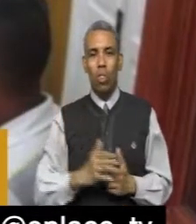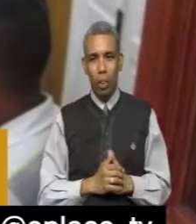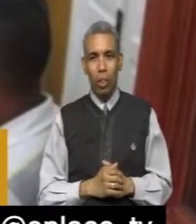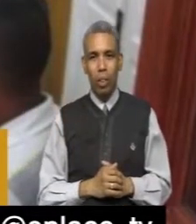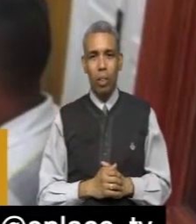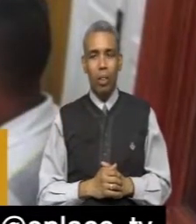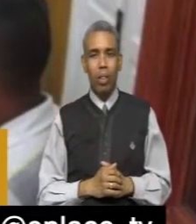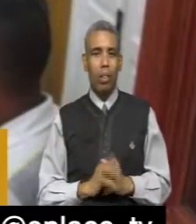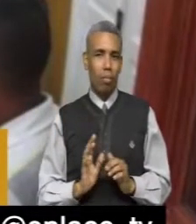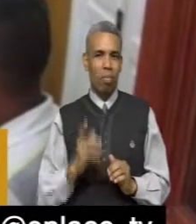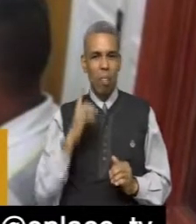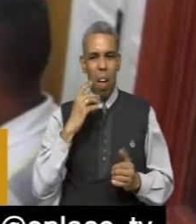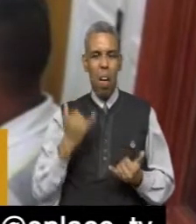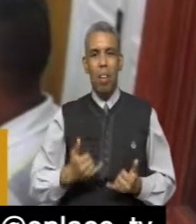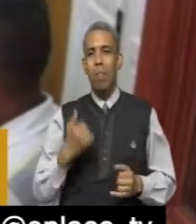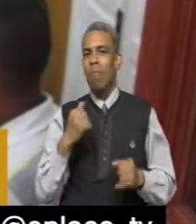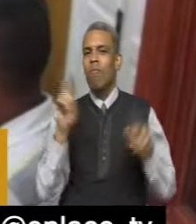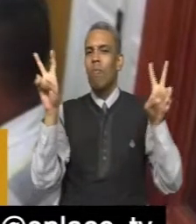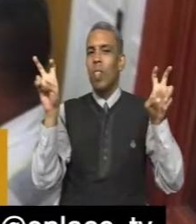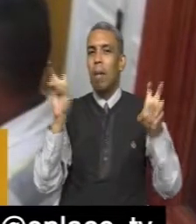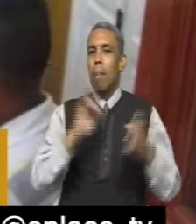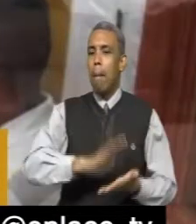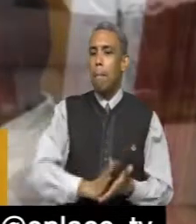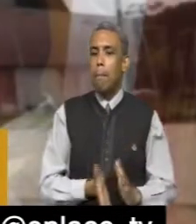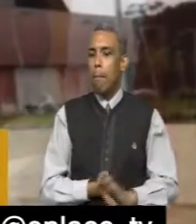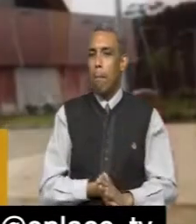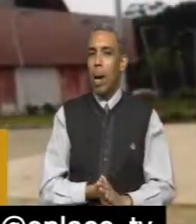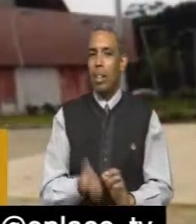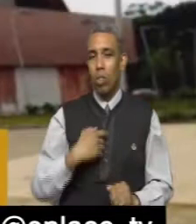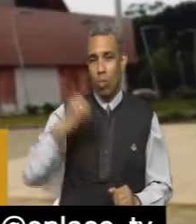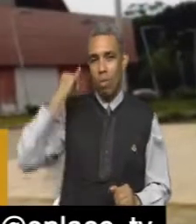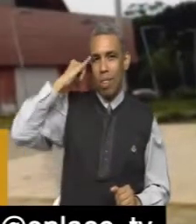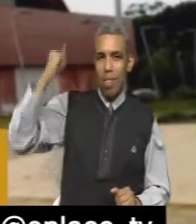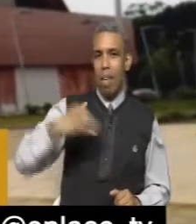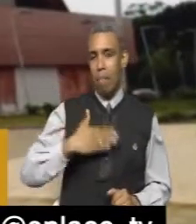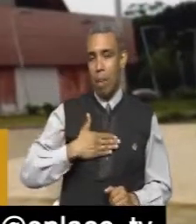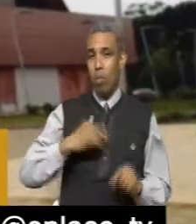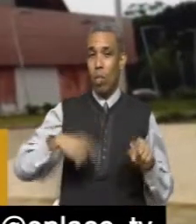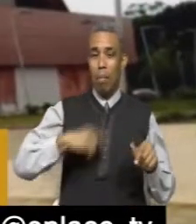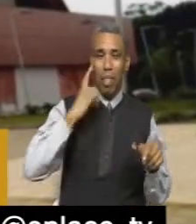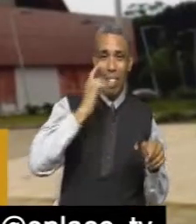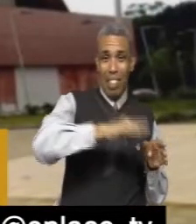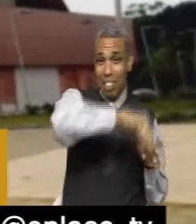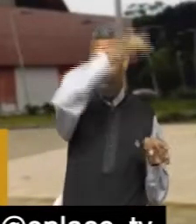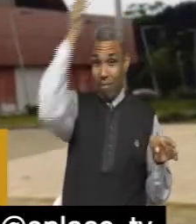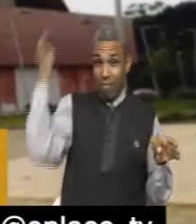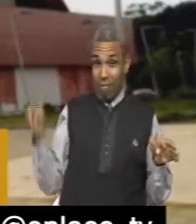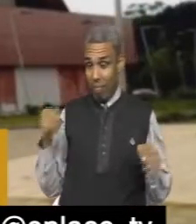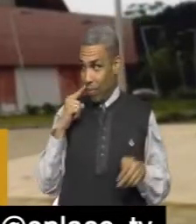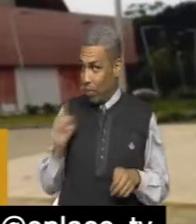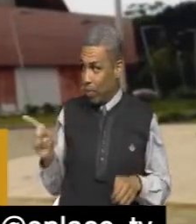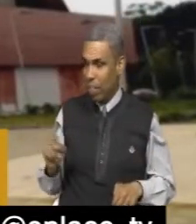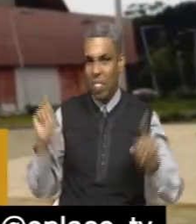Allí encuentran Alegoría a la Paz, de mi autoría. También encuentran en la Villa Olímpica